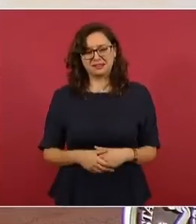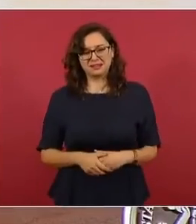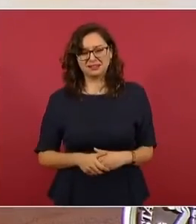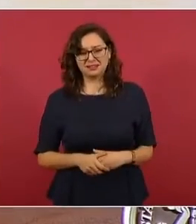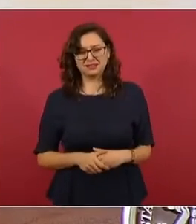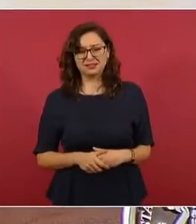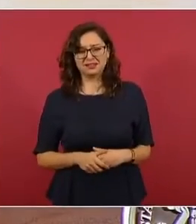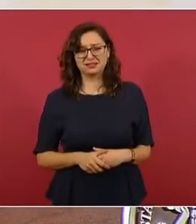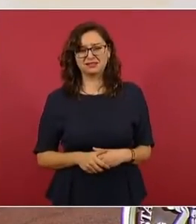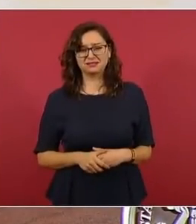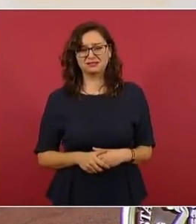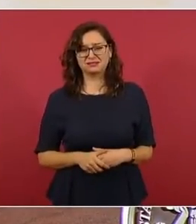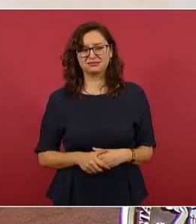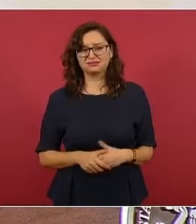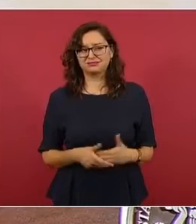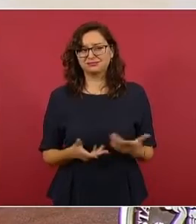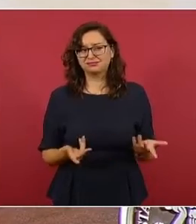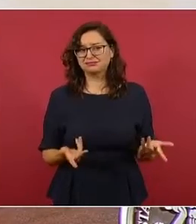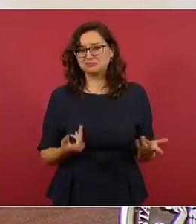A